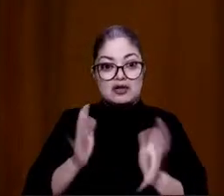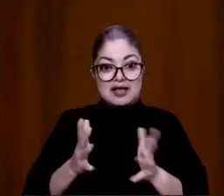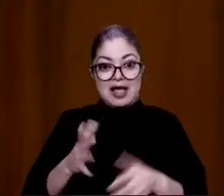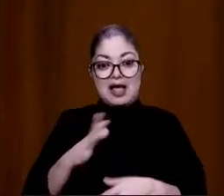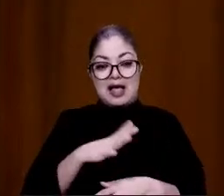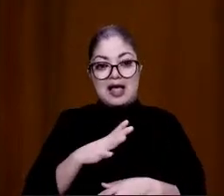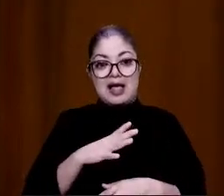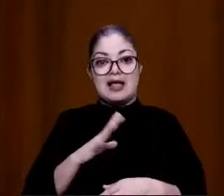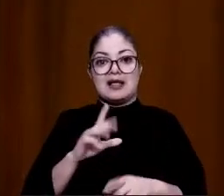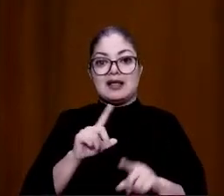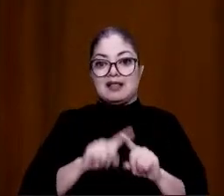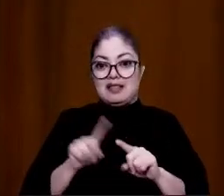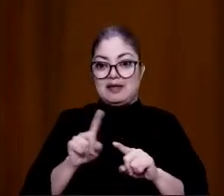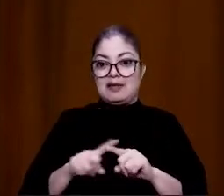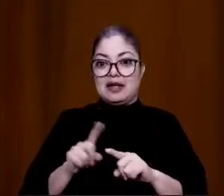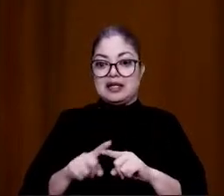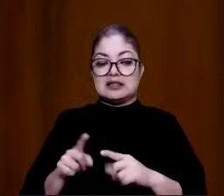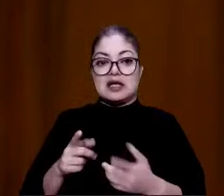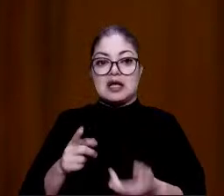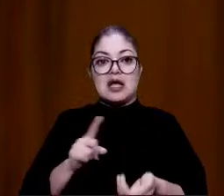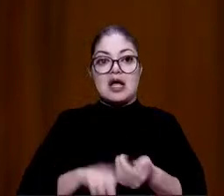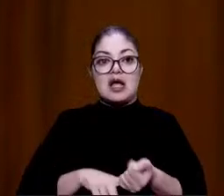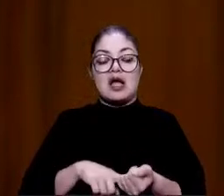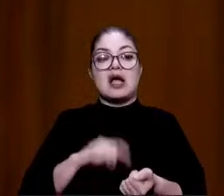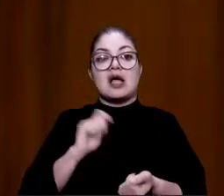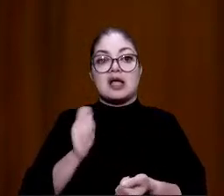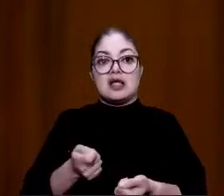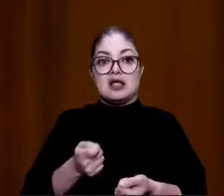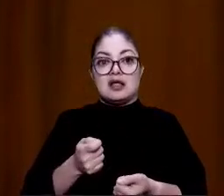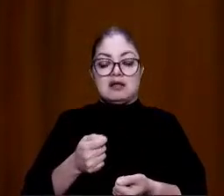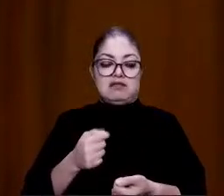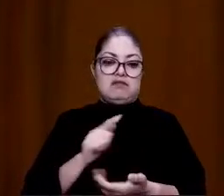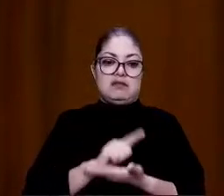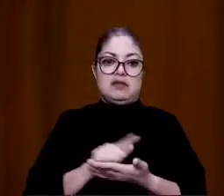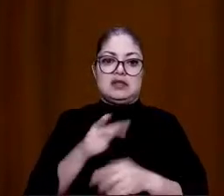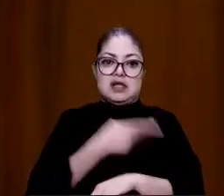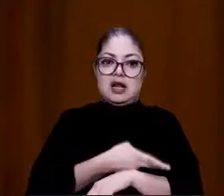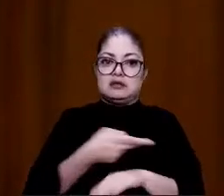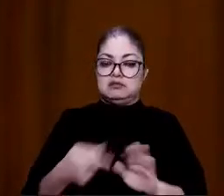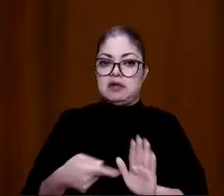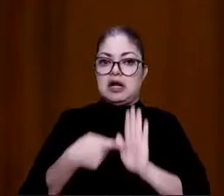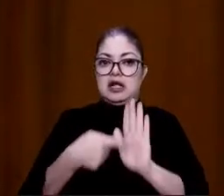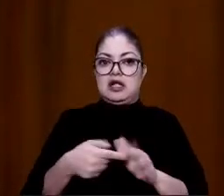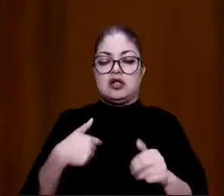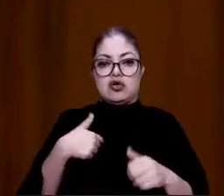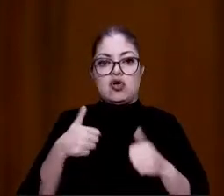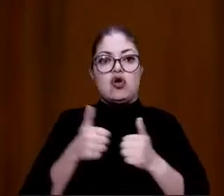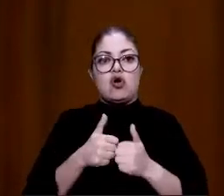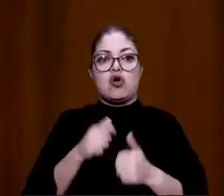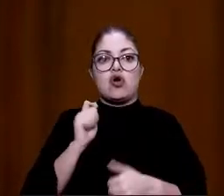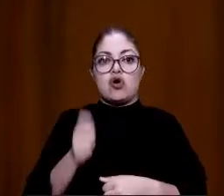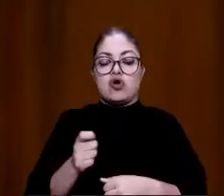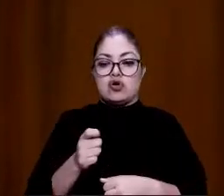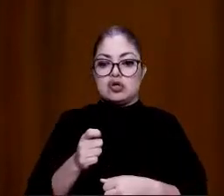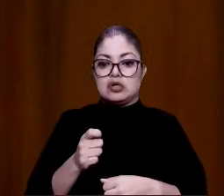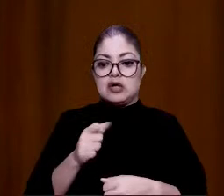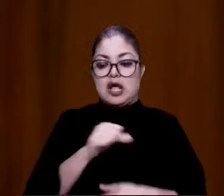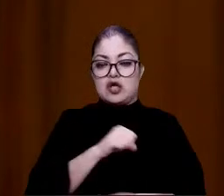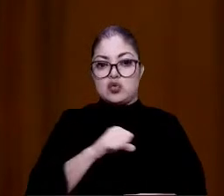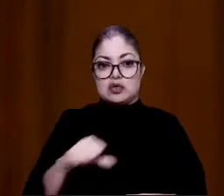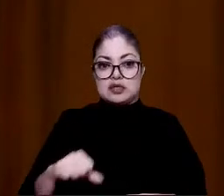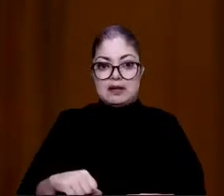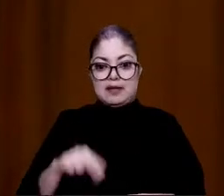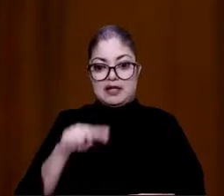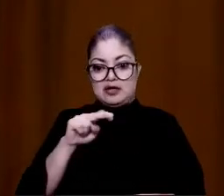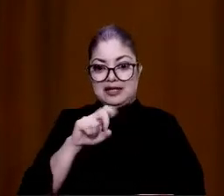ayudaron diversas instancias, yo totalmente transparente puedo compartirlo con ustedes, con el Ayuntamiento de Nezahualcóyotl, para que vean